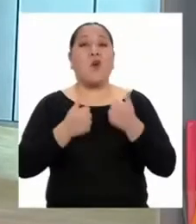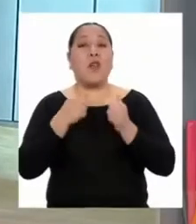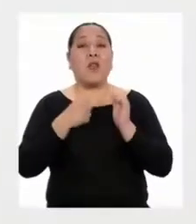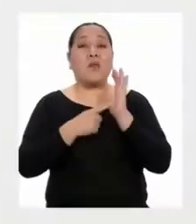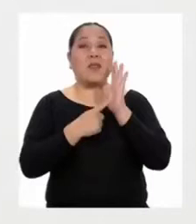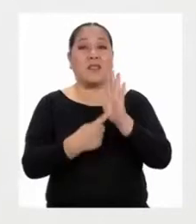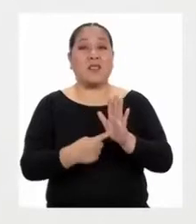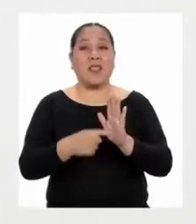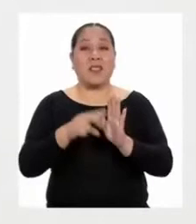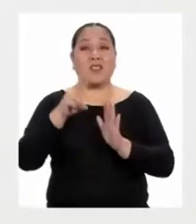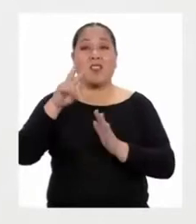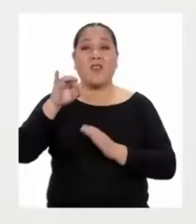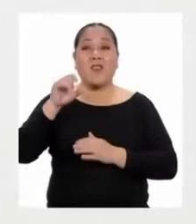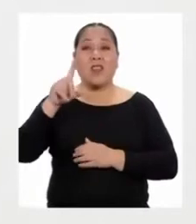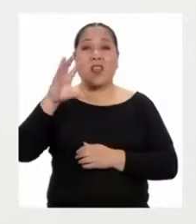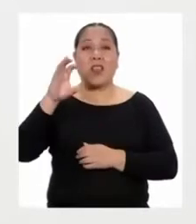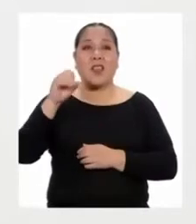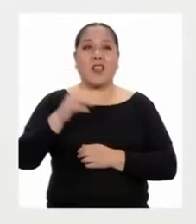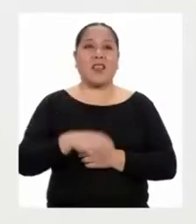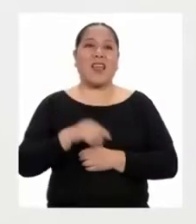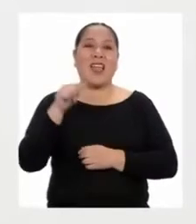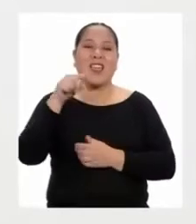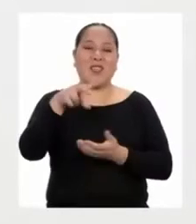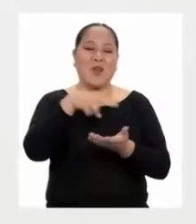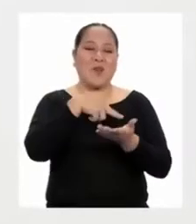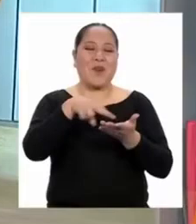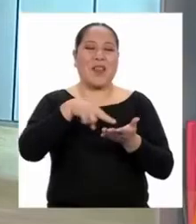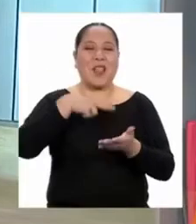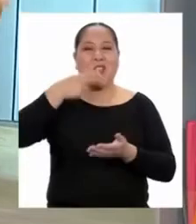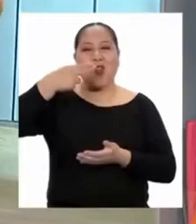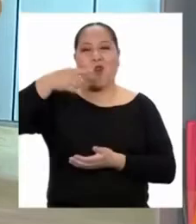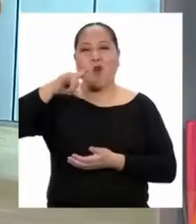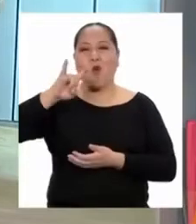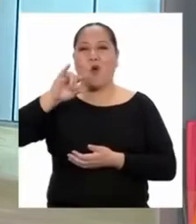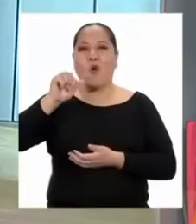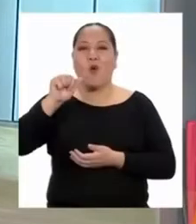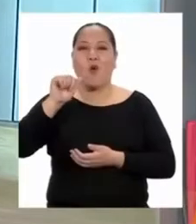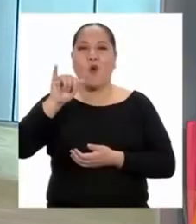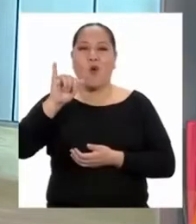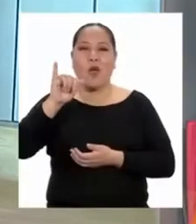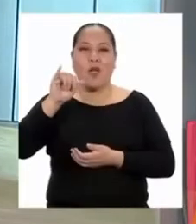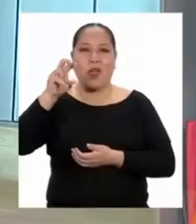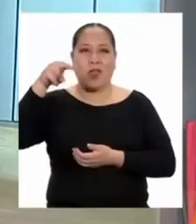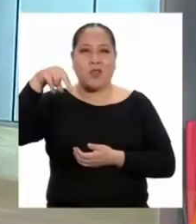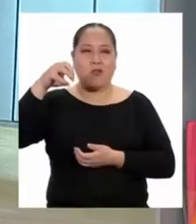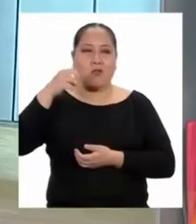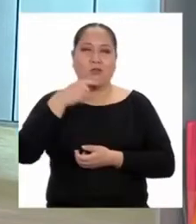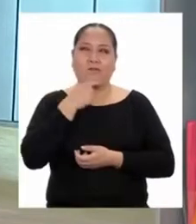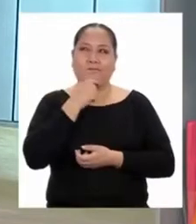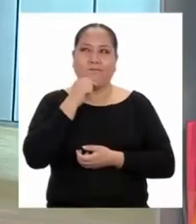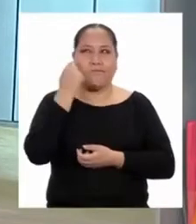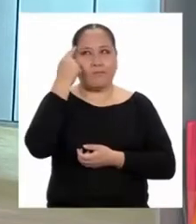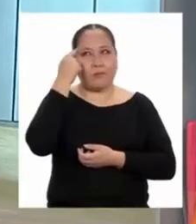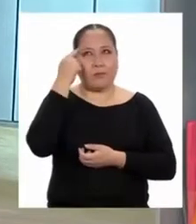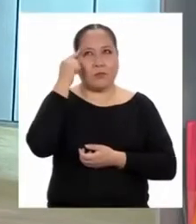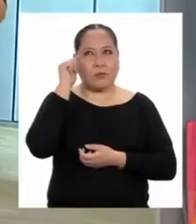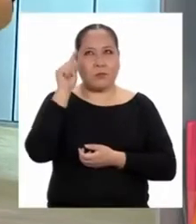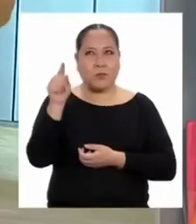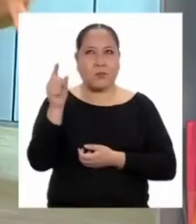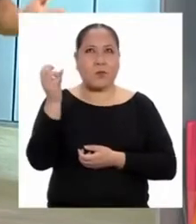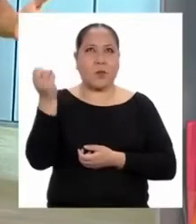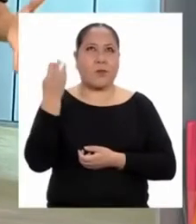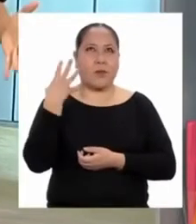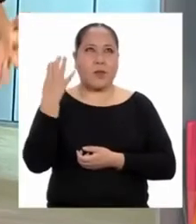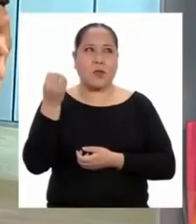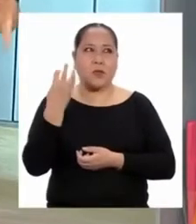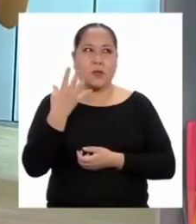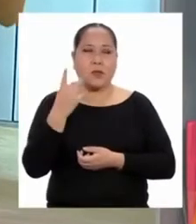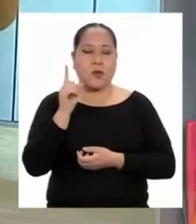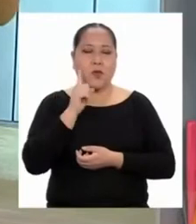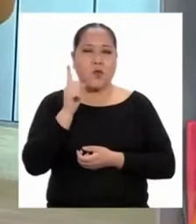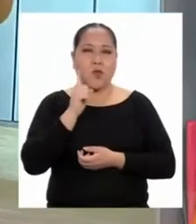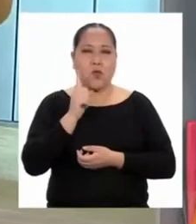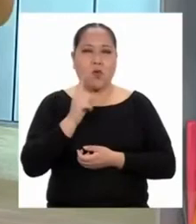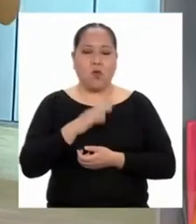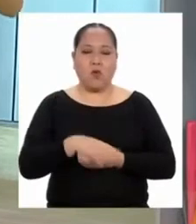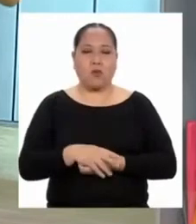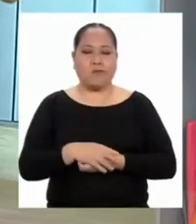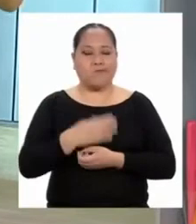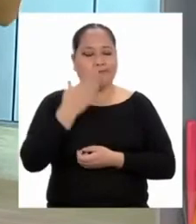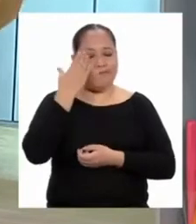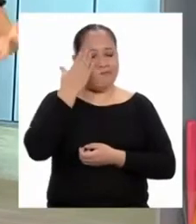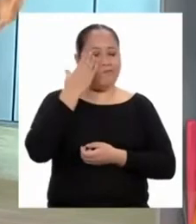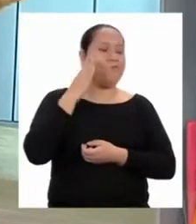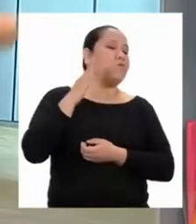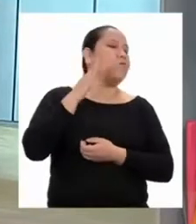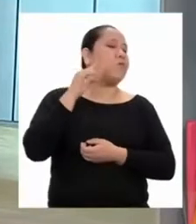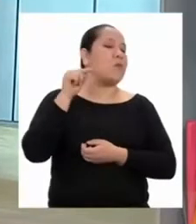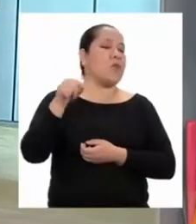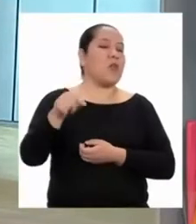Vilca? Los Vilca bailaron un huayno. Sí, y me quedé pensando en eso que dijiste, que no debemos ser indiferentes